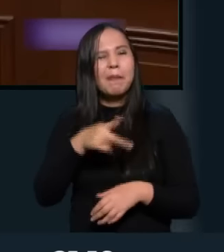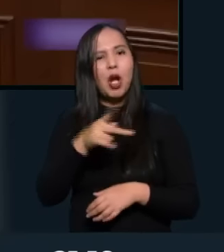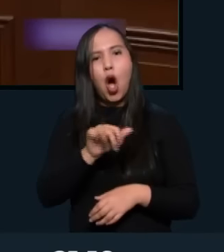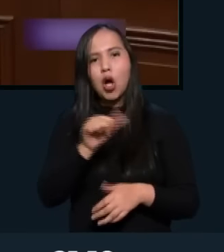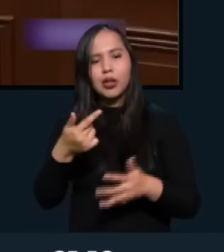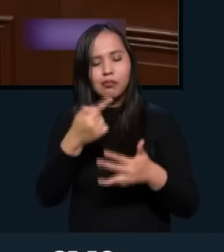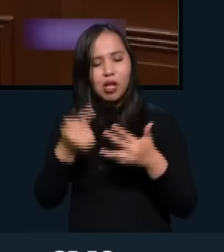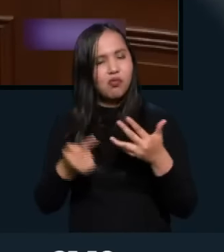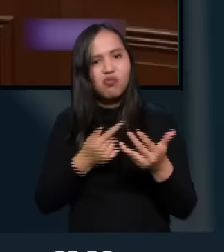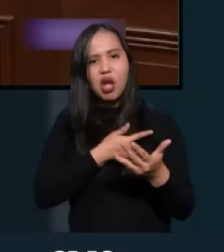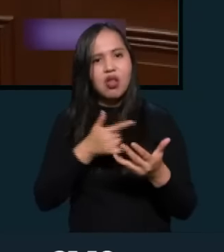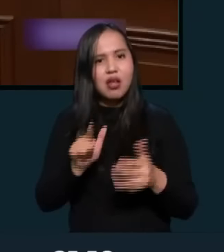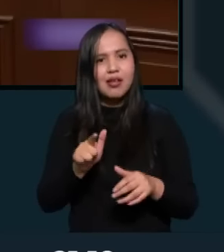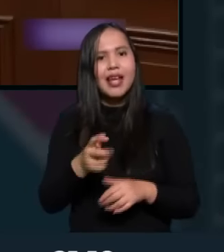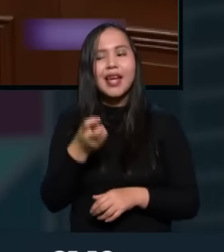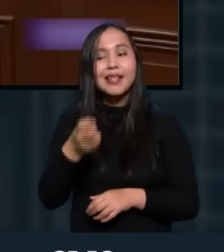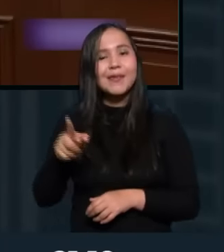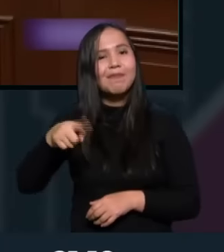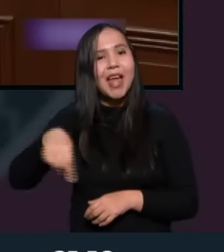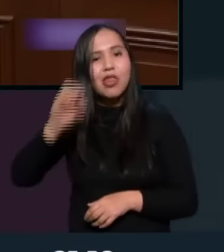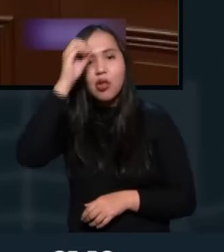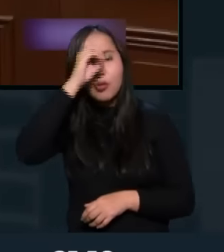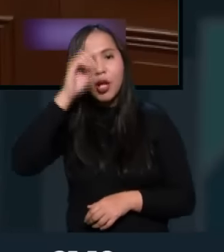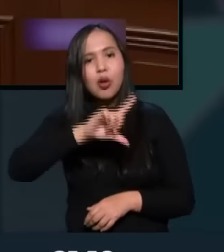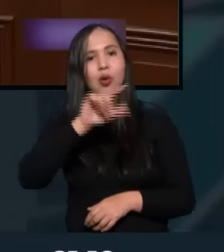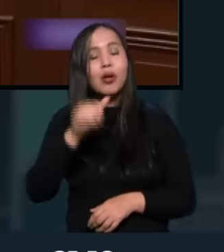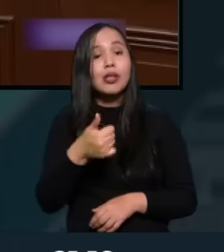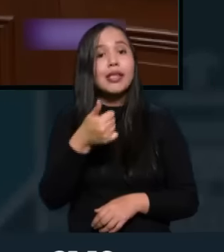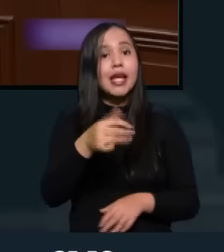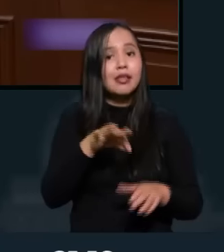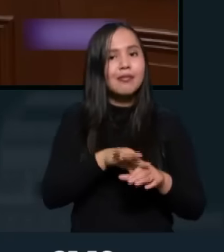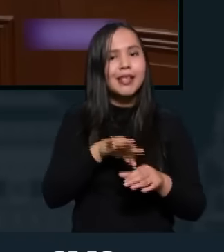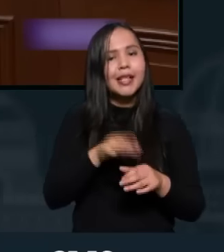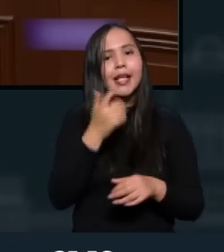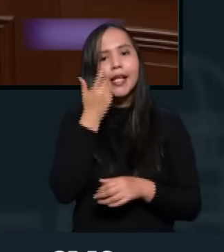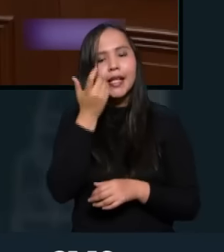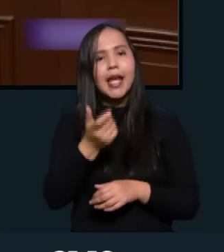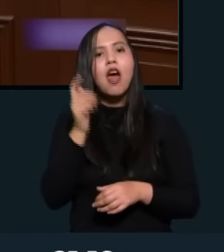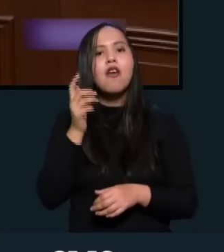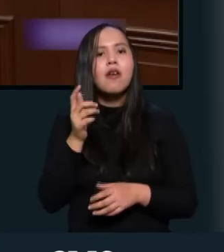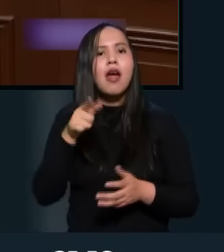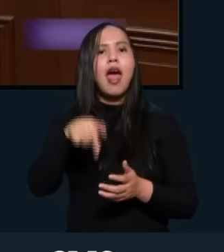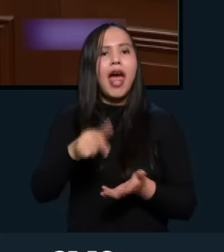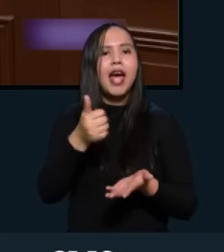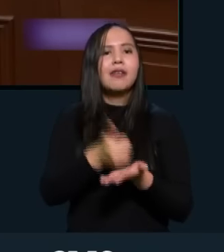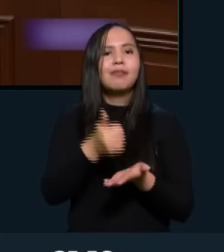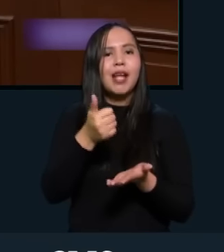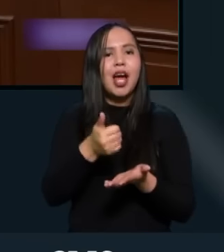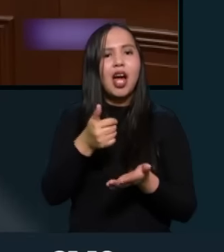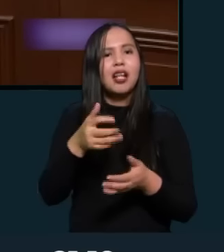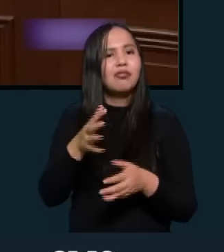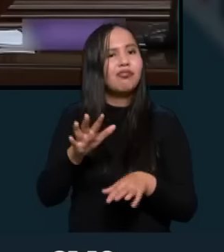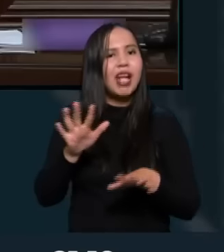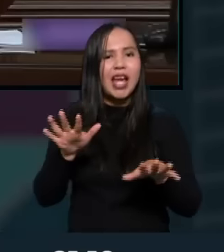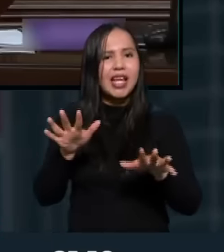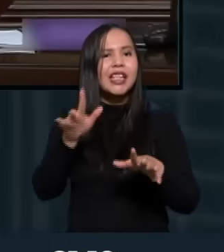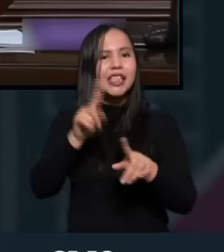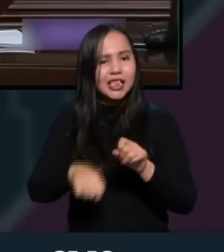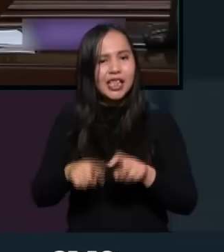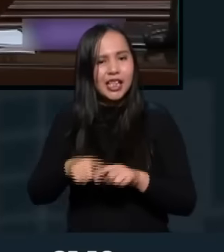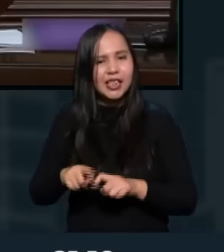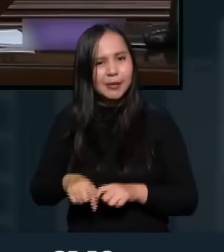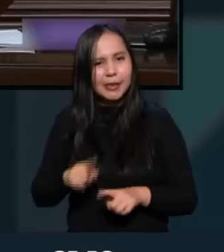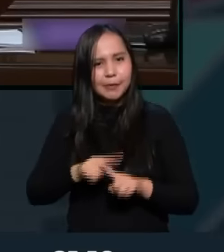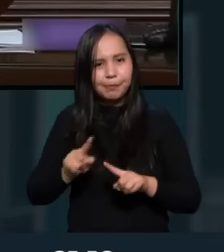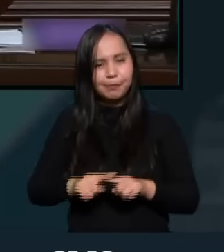Entonces, solamente en ese criterio la tomó y ya por 6 votos quería definir el futuro del país. Lo cual es ilógico porque